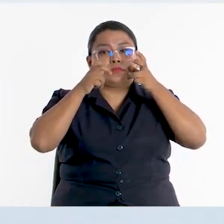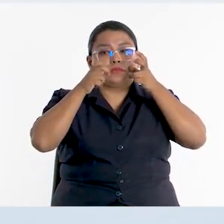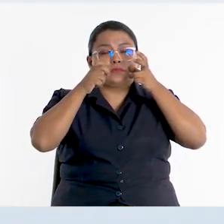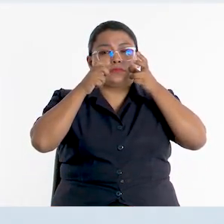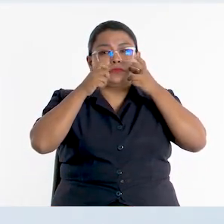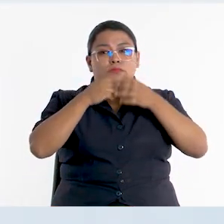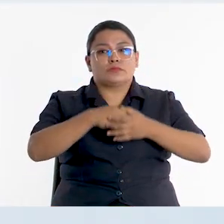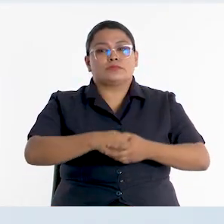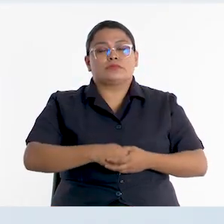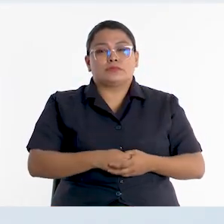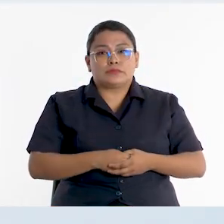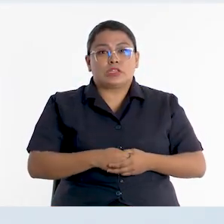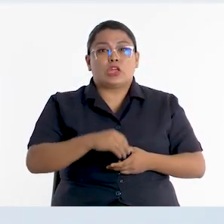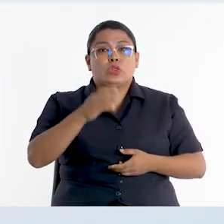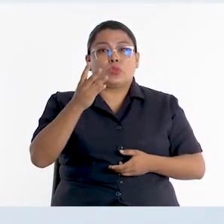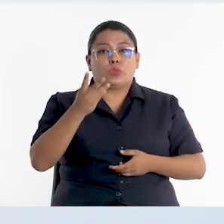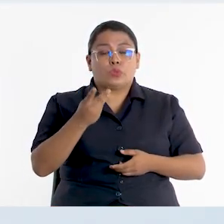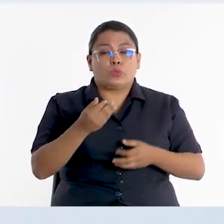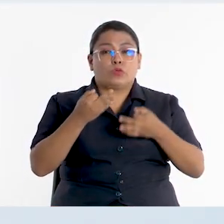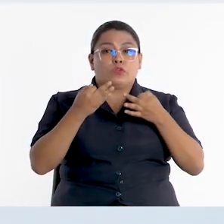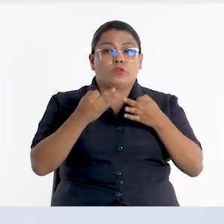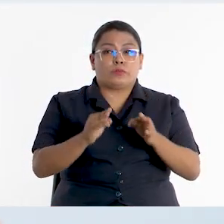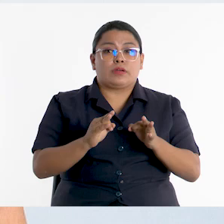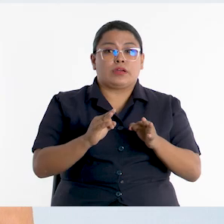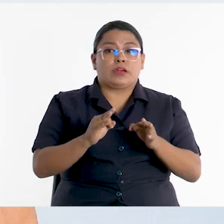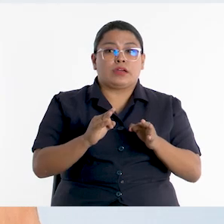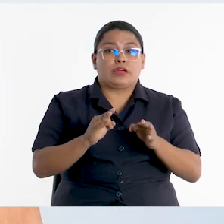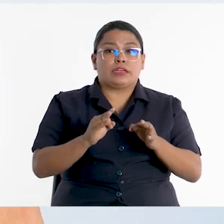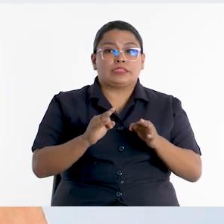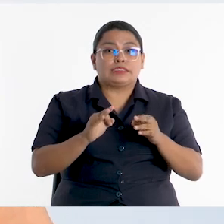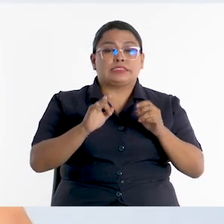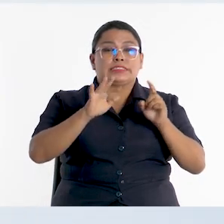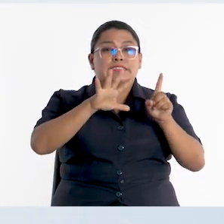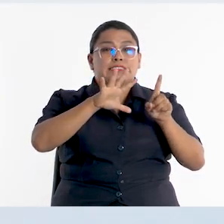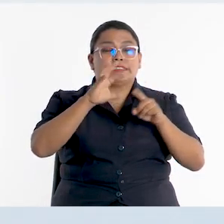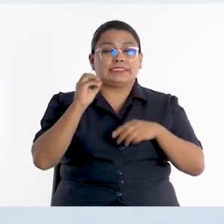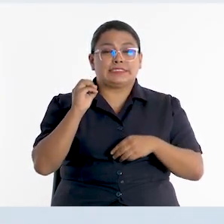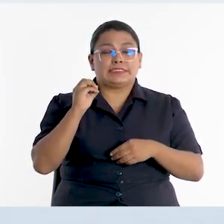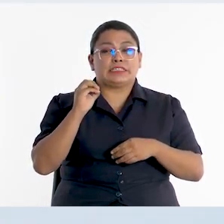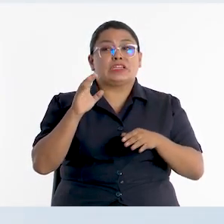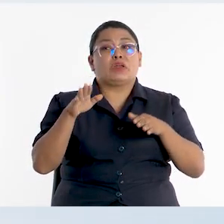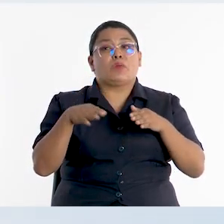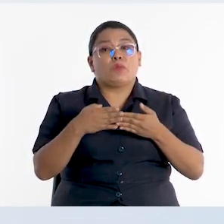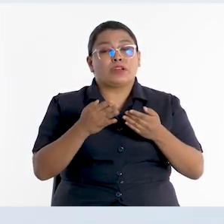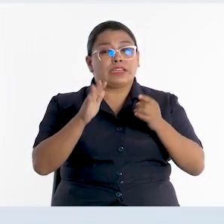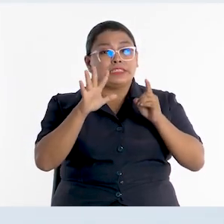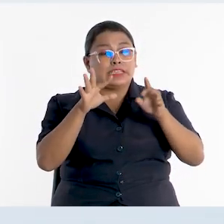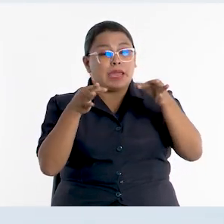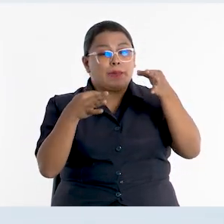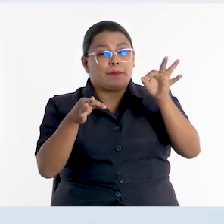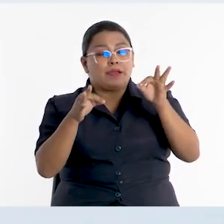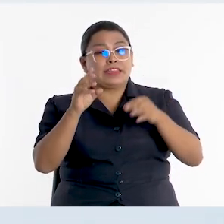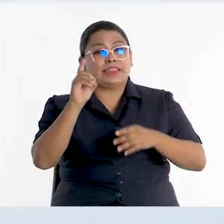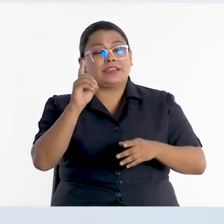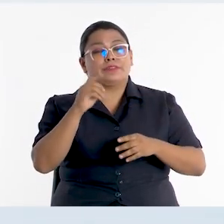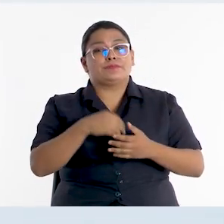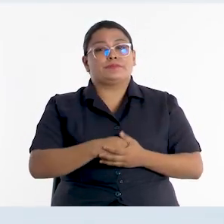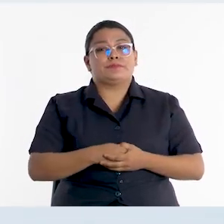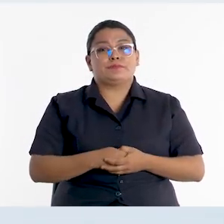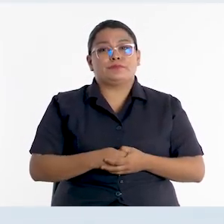Observemos que el número formado es 60 porque hay 6